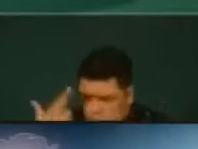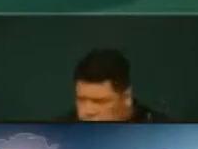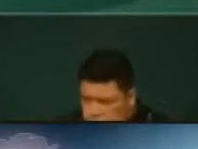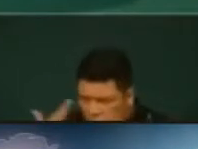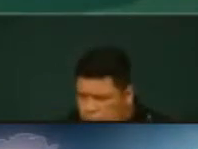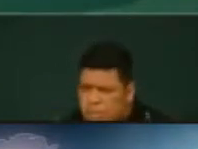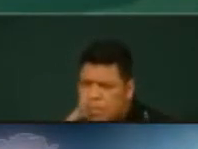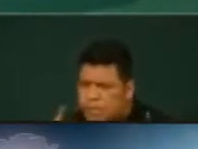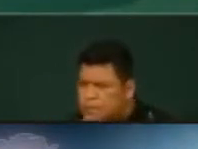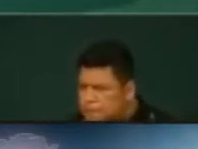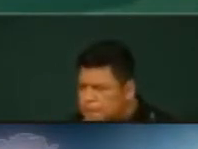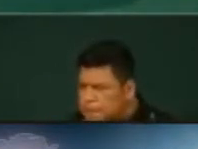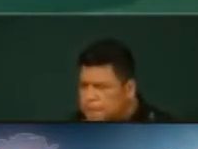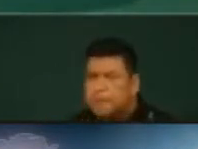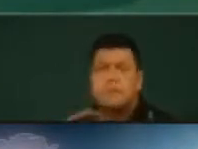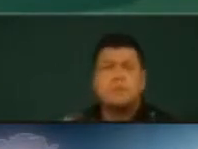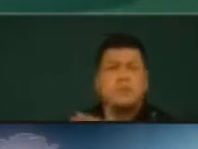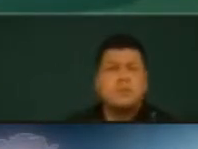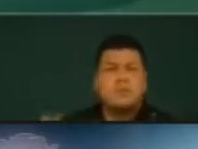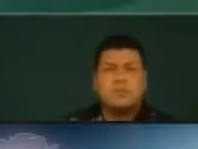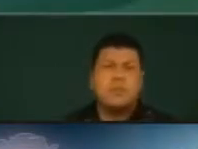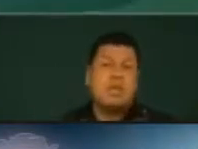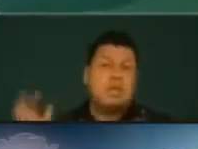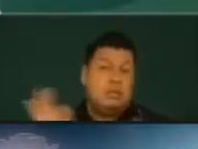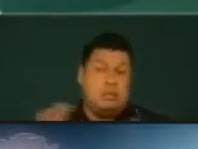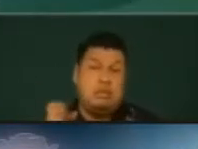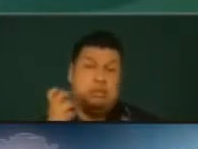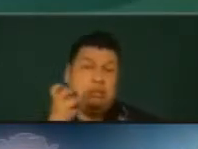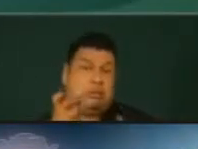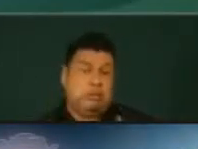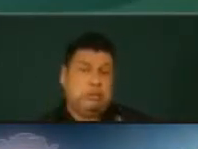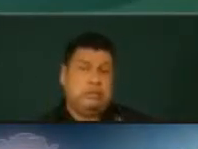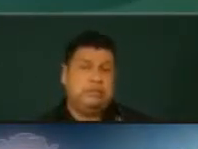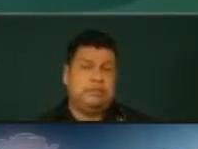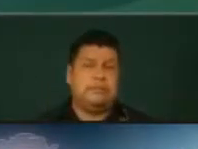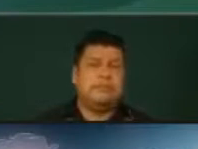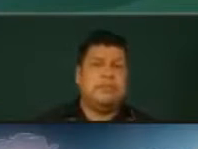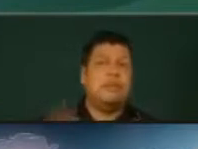y la economía entre los negocios de abajo.